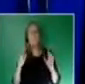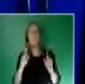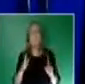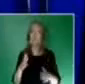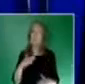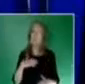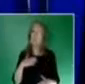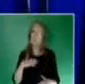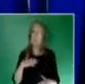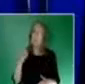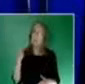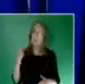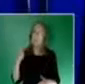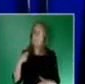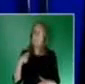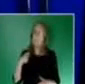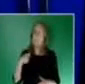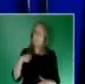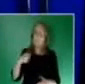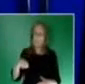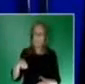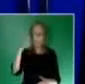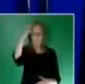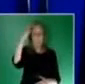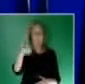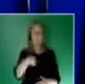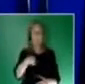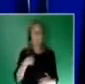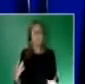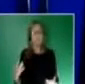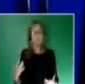porque sé que algunas cosas de las que estoy diciendo rechinan